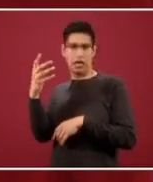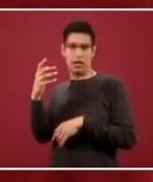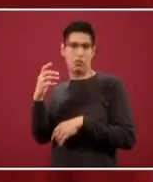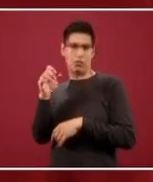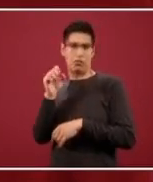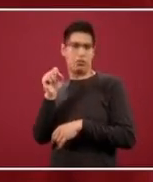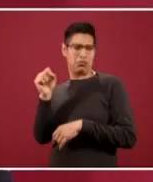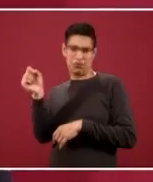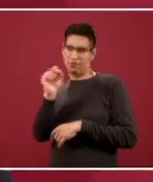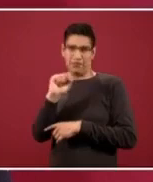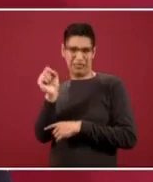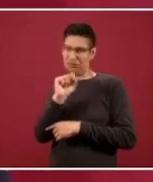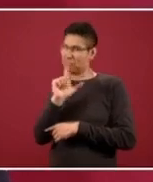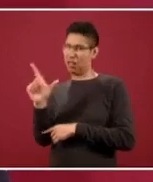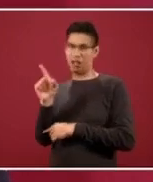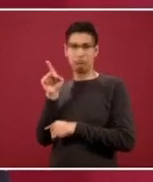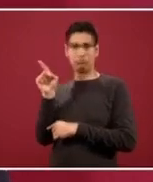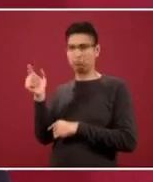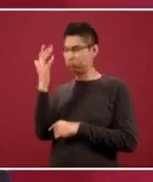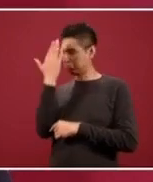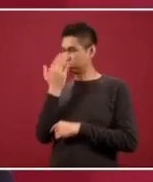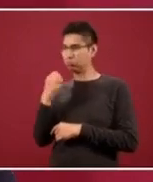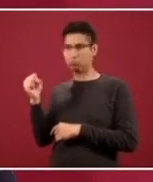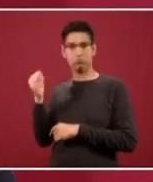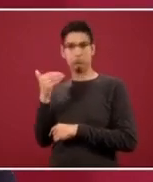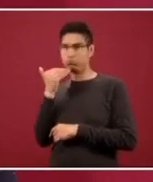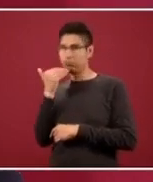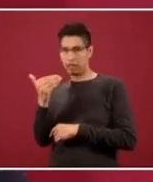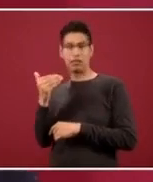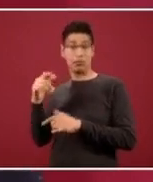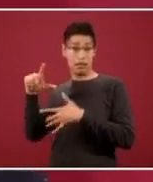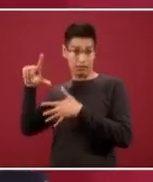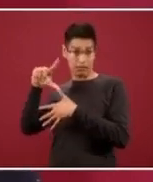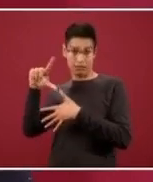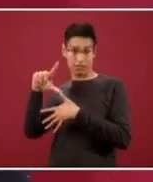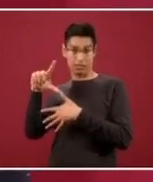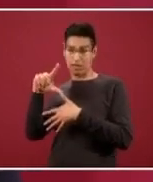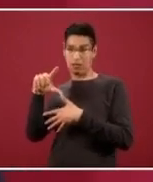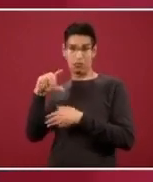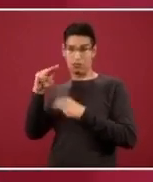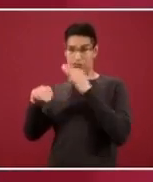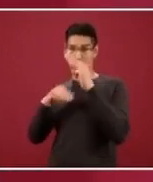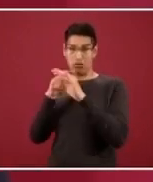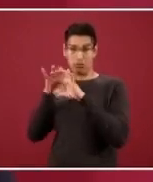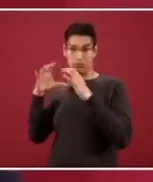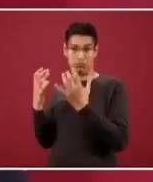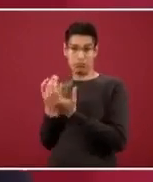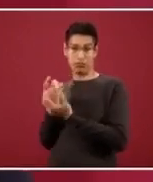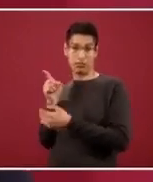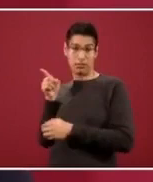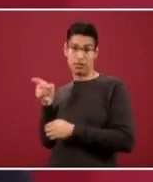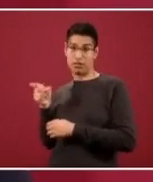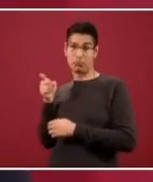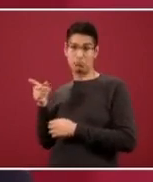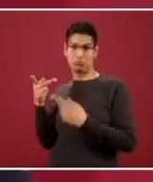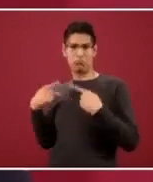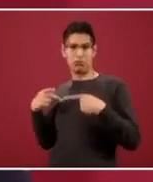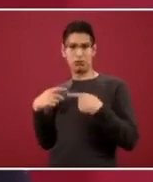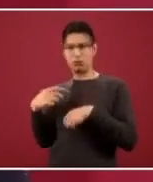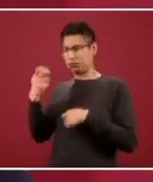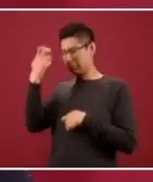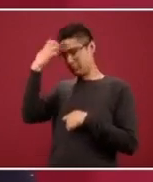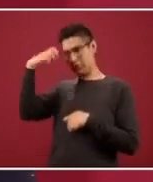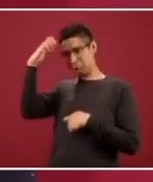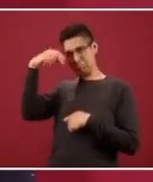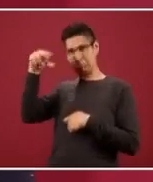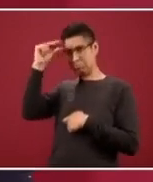los mejores expertos de América Latina y América y el mundo, seguramente sí estamos nosotros, por